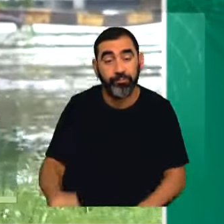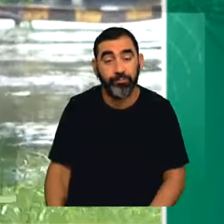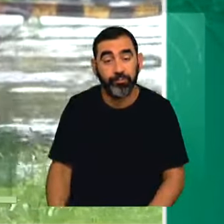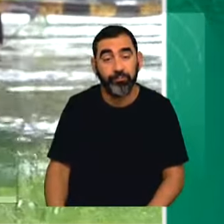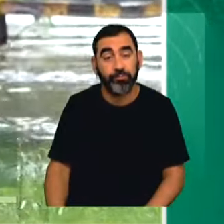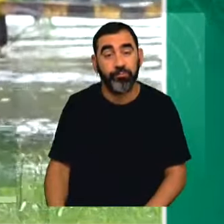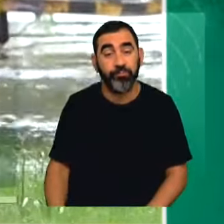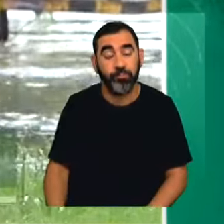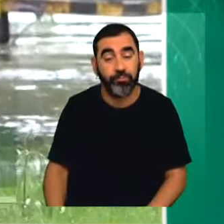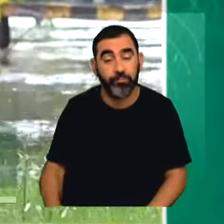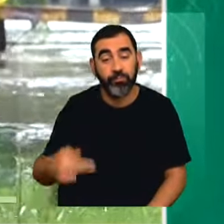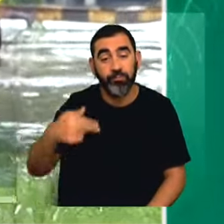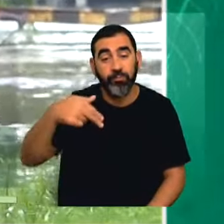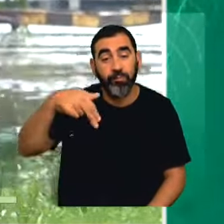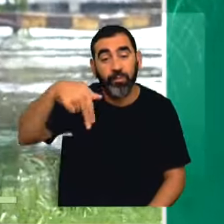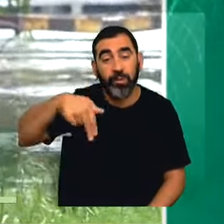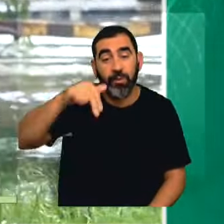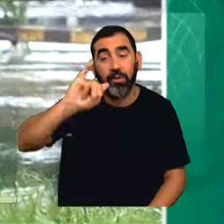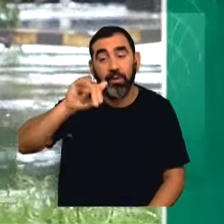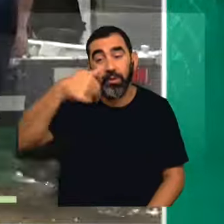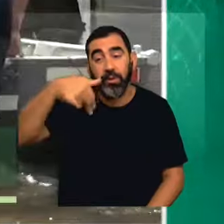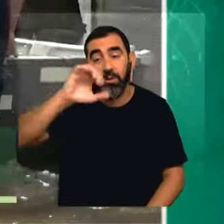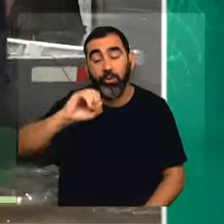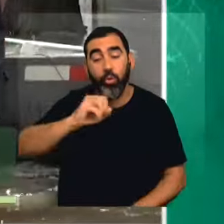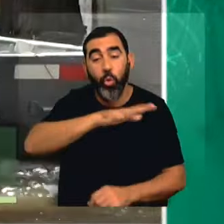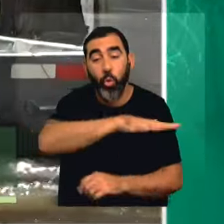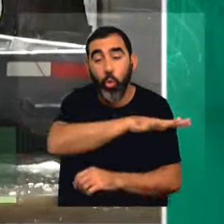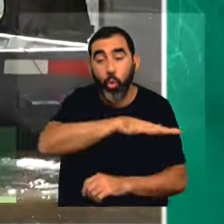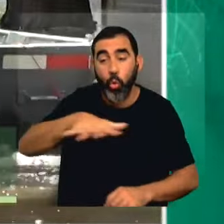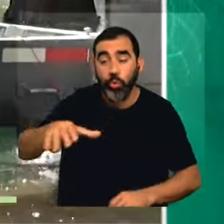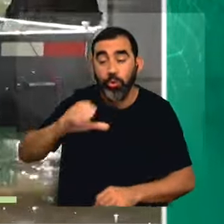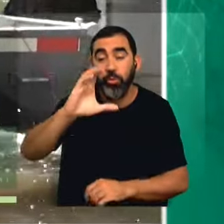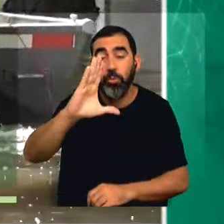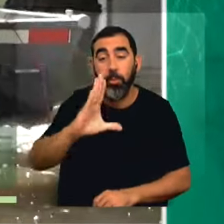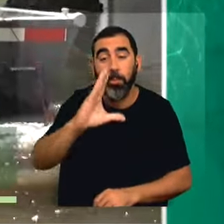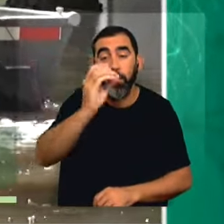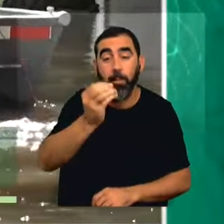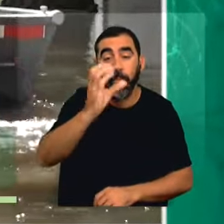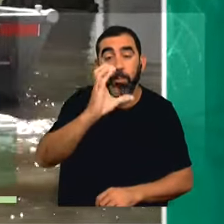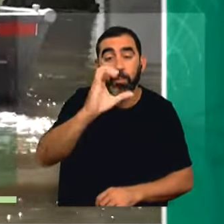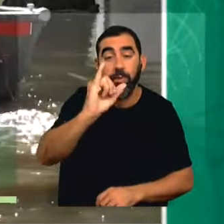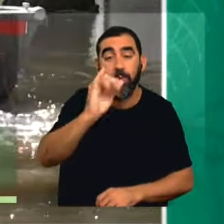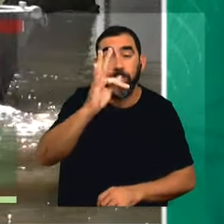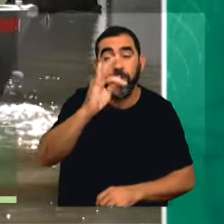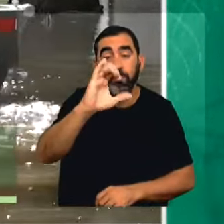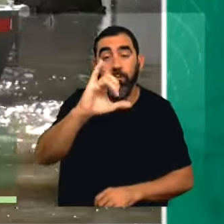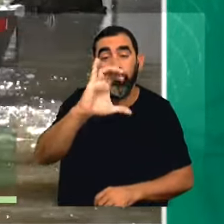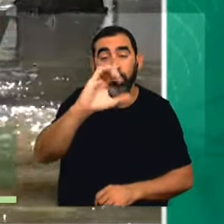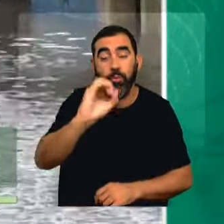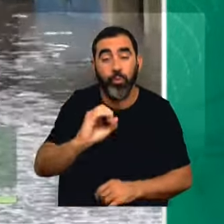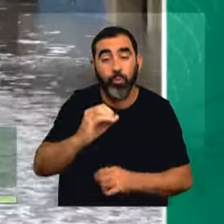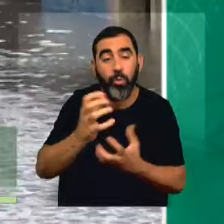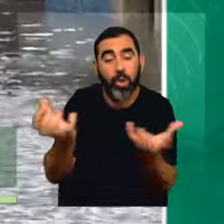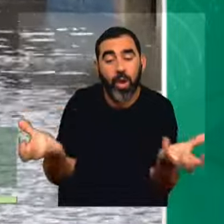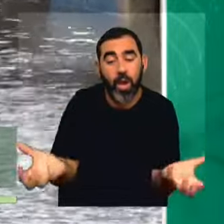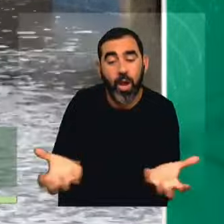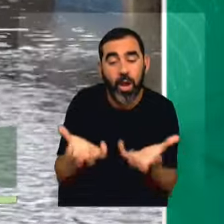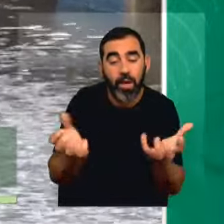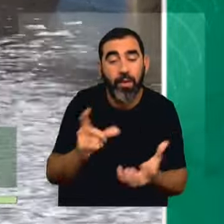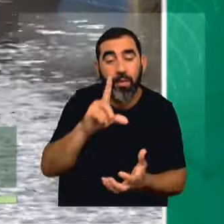fenómeno en lío es un fenómeno que ocurre en el océano Pacífico sí que que consiste en un calentamiento de las aguas del